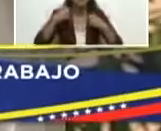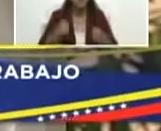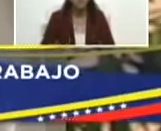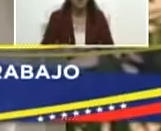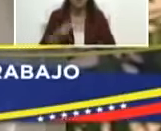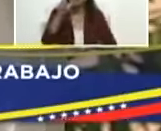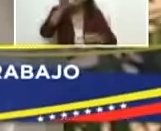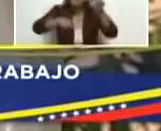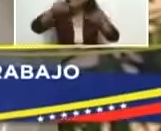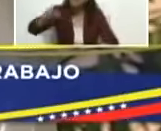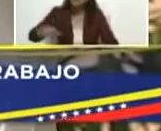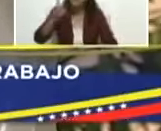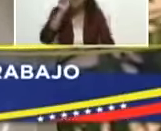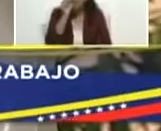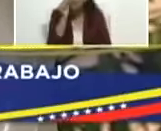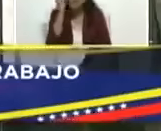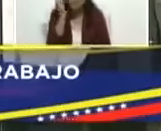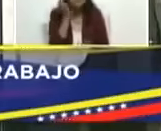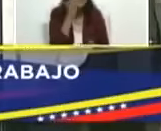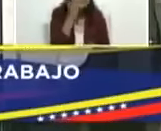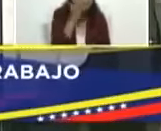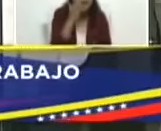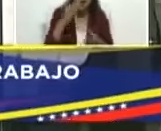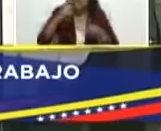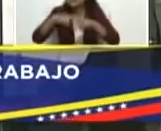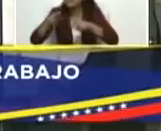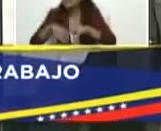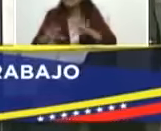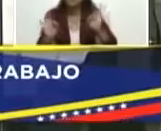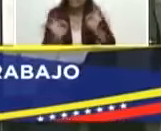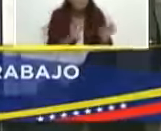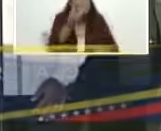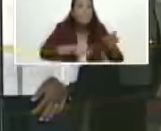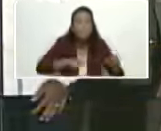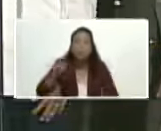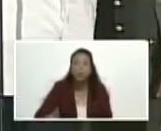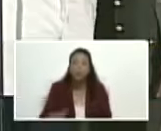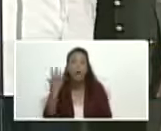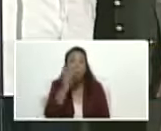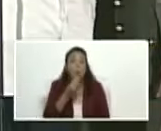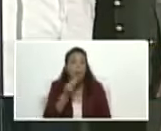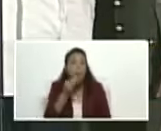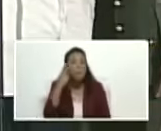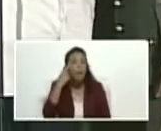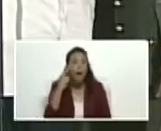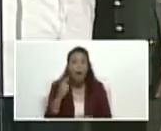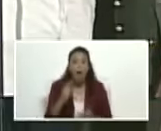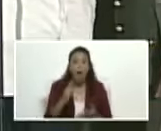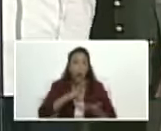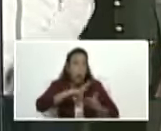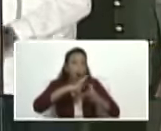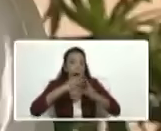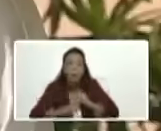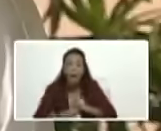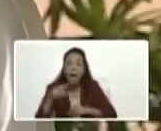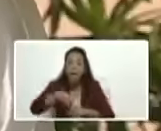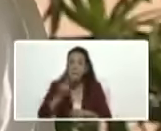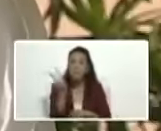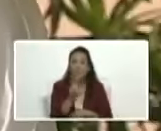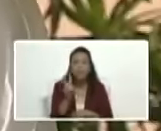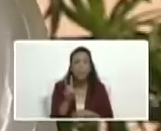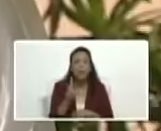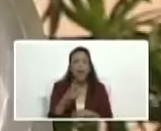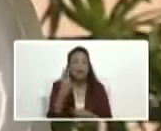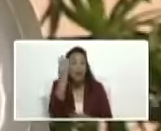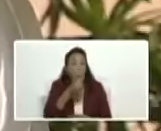una ciudadana, de una madre, de un ciudadano, que la juventud venezolana en Venezuela, que